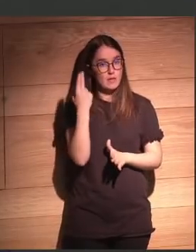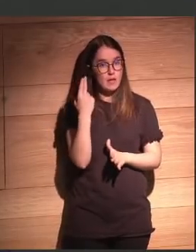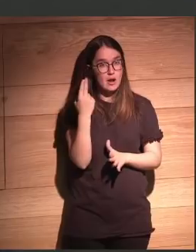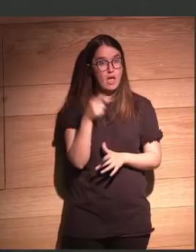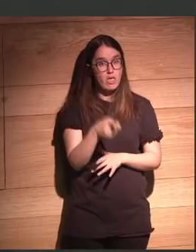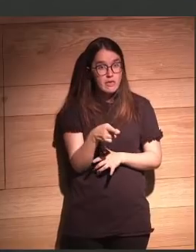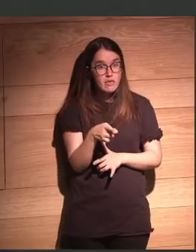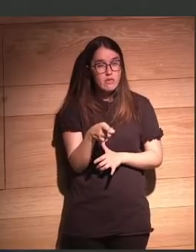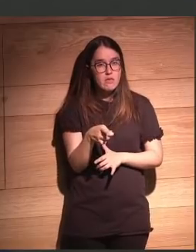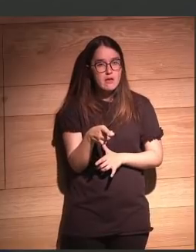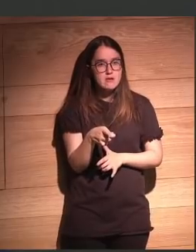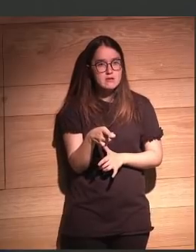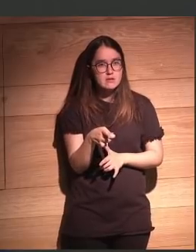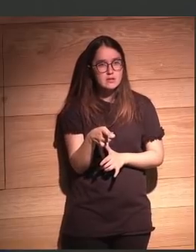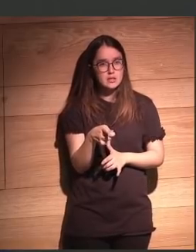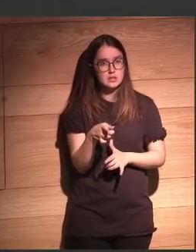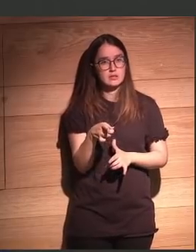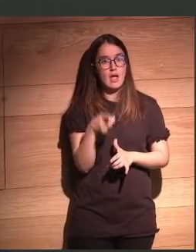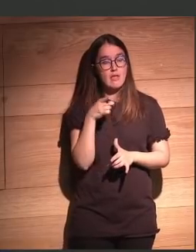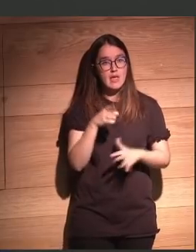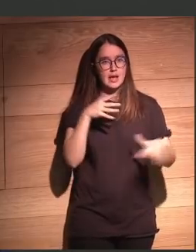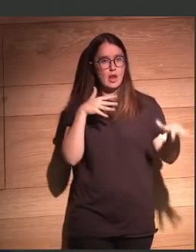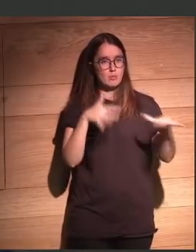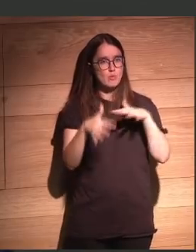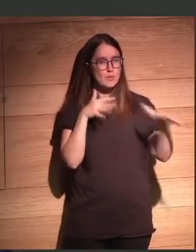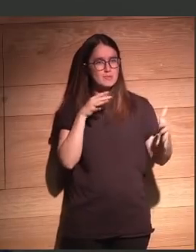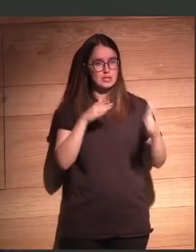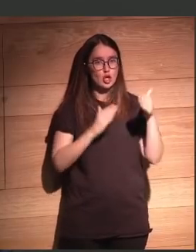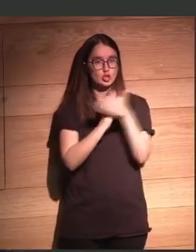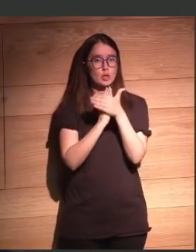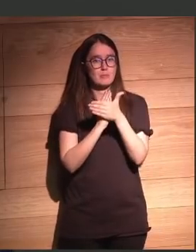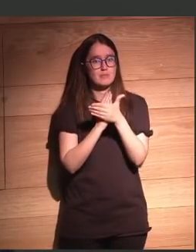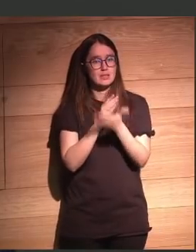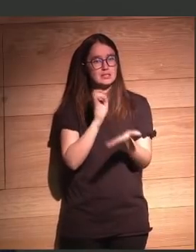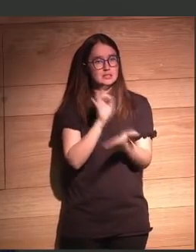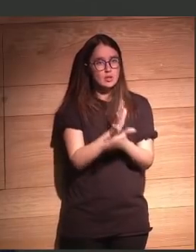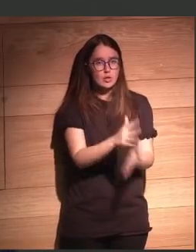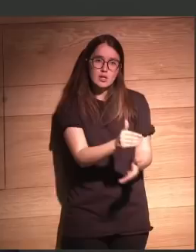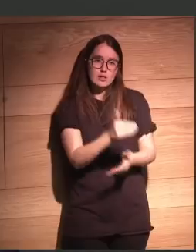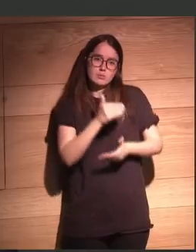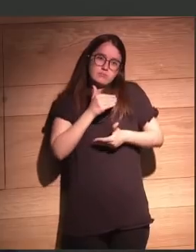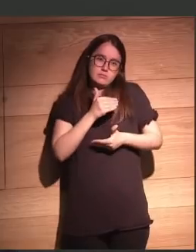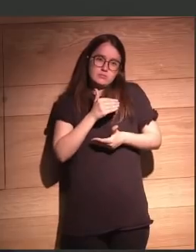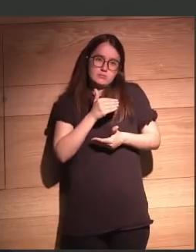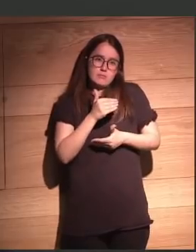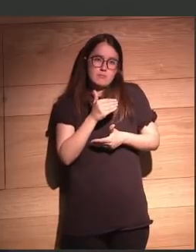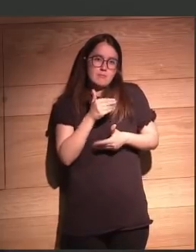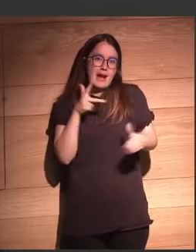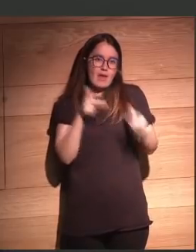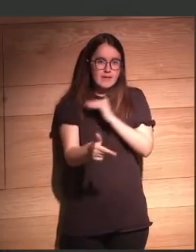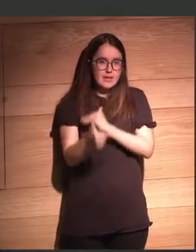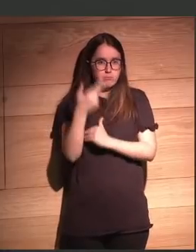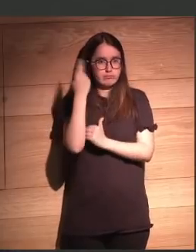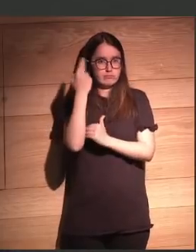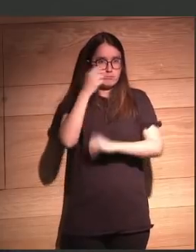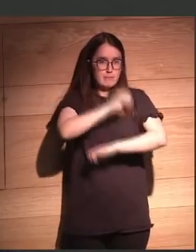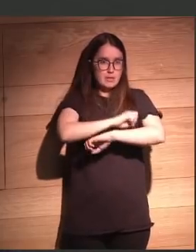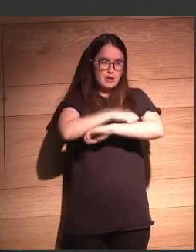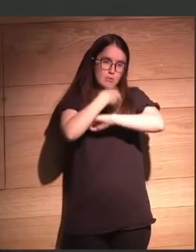ahí la hermosura y la grandeza del movimiento Stop Desahucios, que te acoge y que te arropa para que no quieras tirarte por la